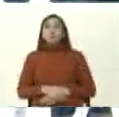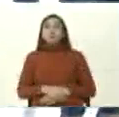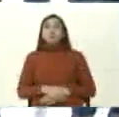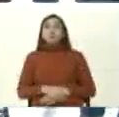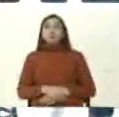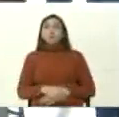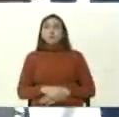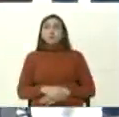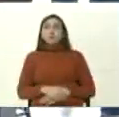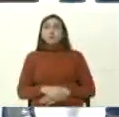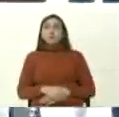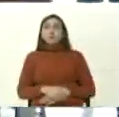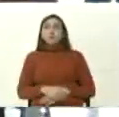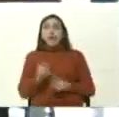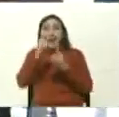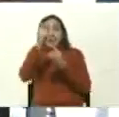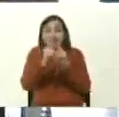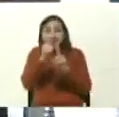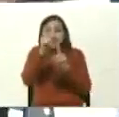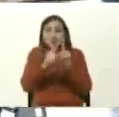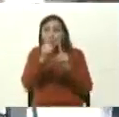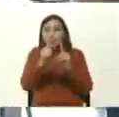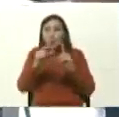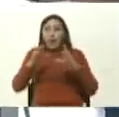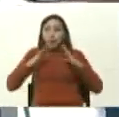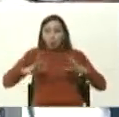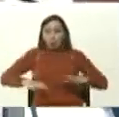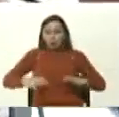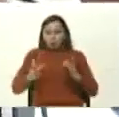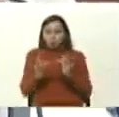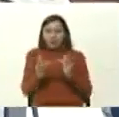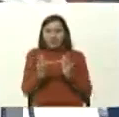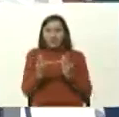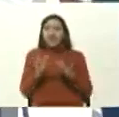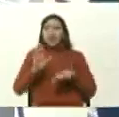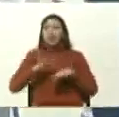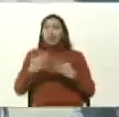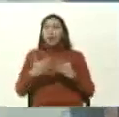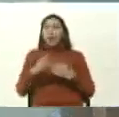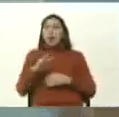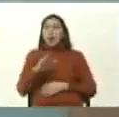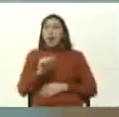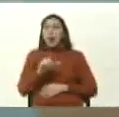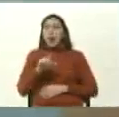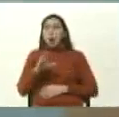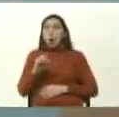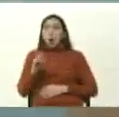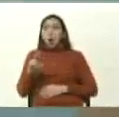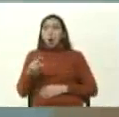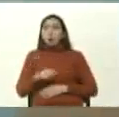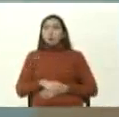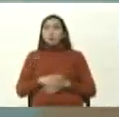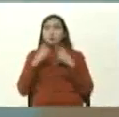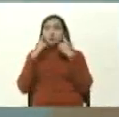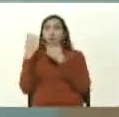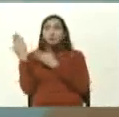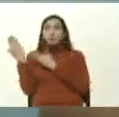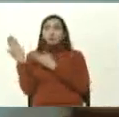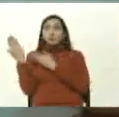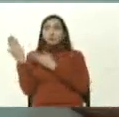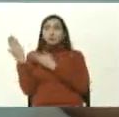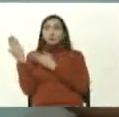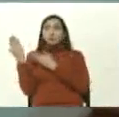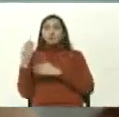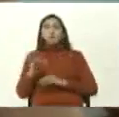Toma. Fíjense cómo con la temperatura nada más corporal, debido a que es alcohol y que tiene un bajo punto de